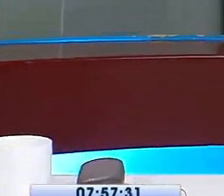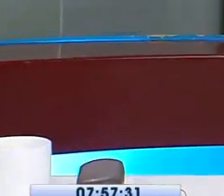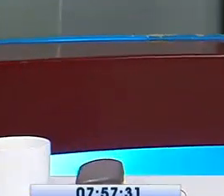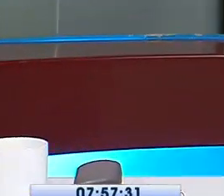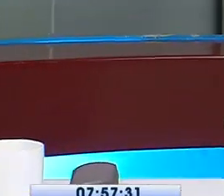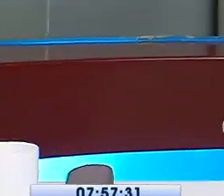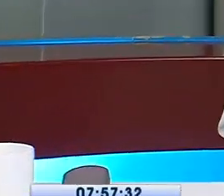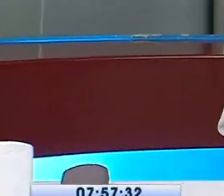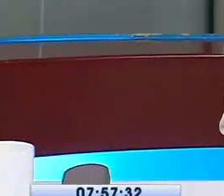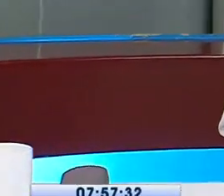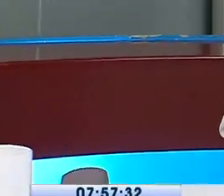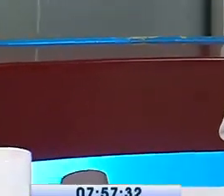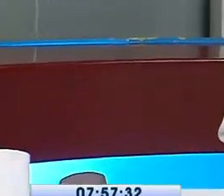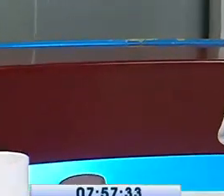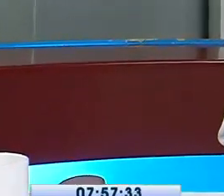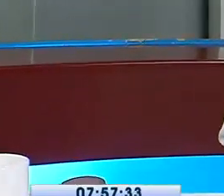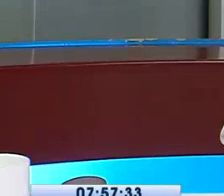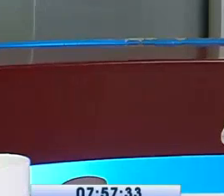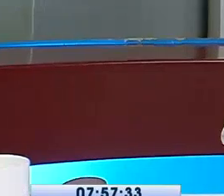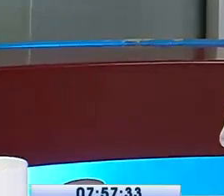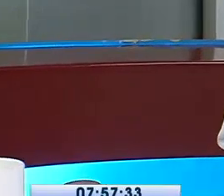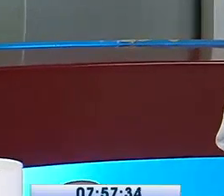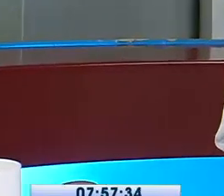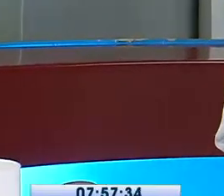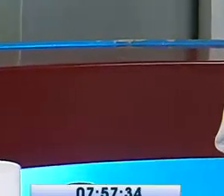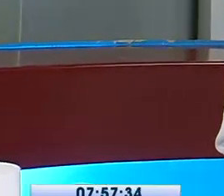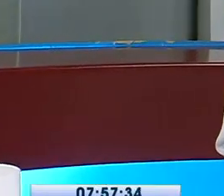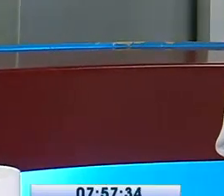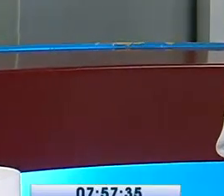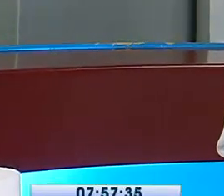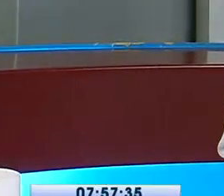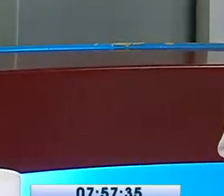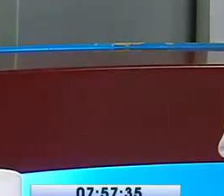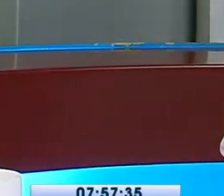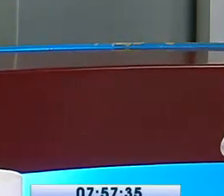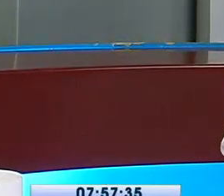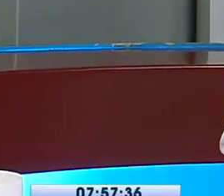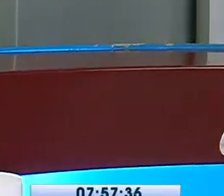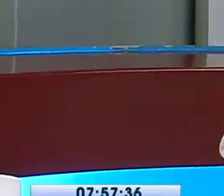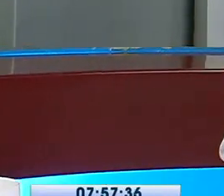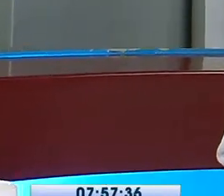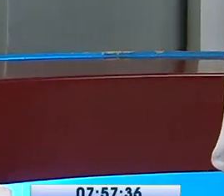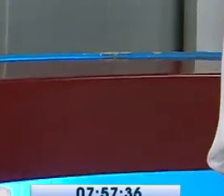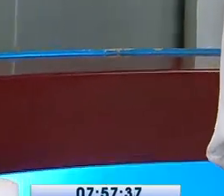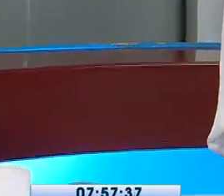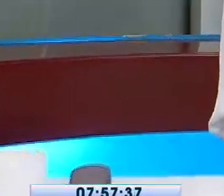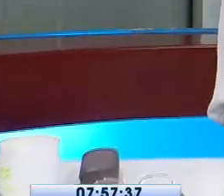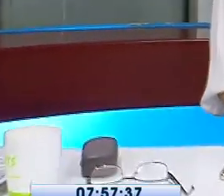comunidad con Hugo Gavilanes y Roselena Vázquez. De mi parte es todo. Que tengan un bendecido inicio de semana.